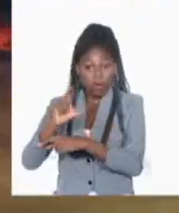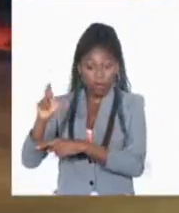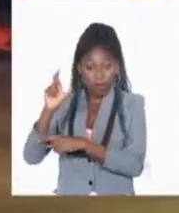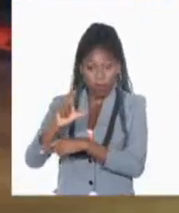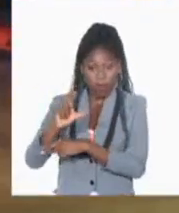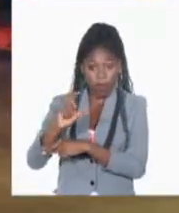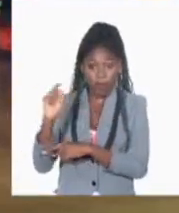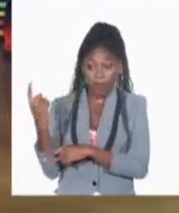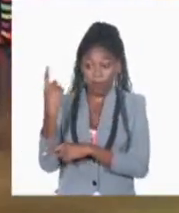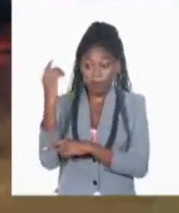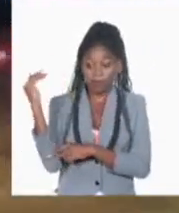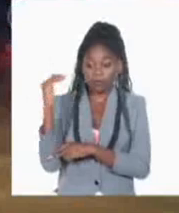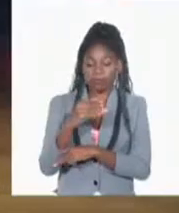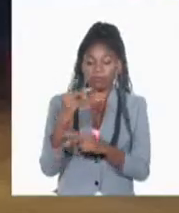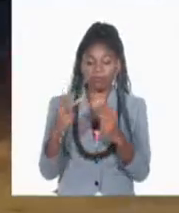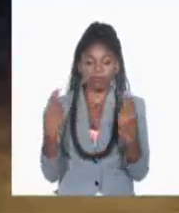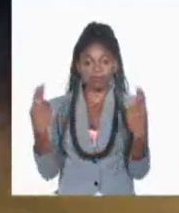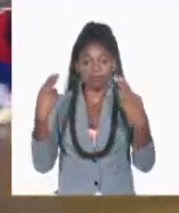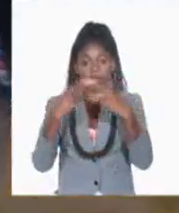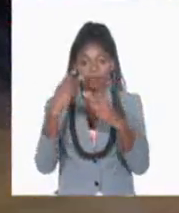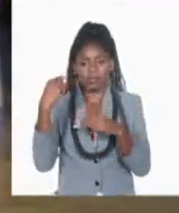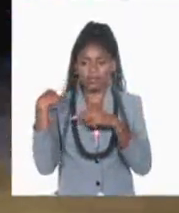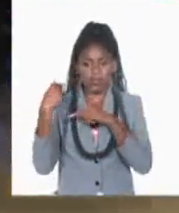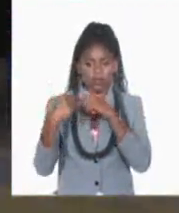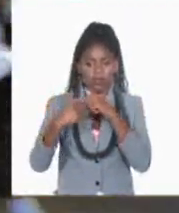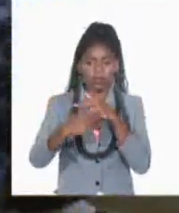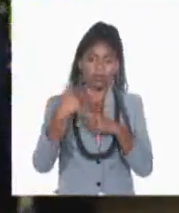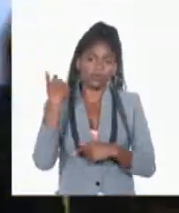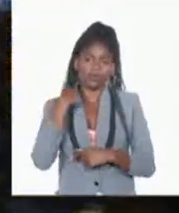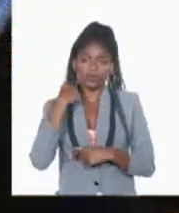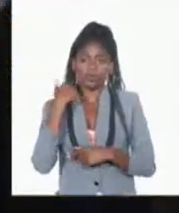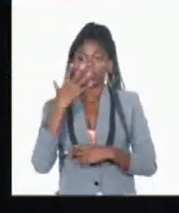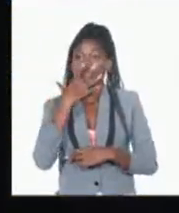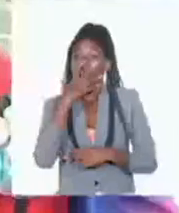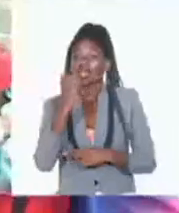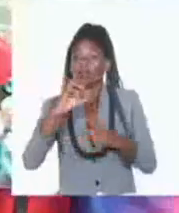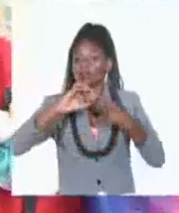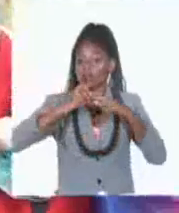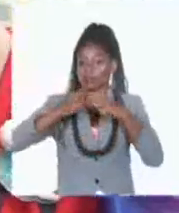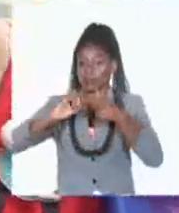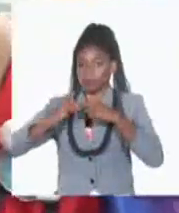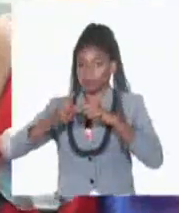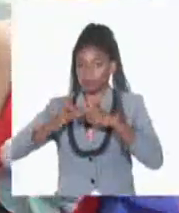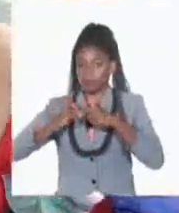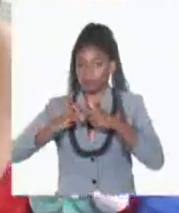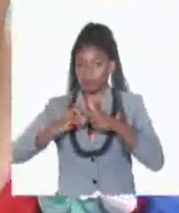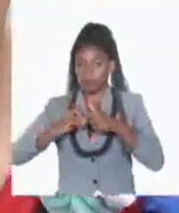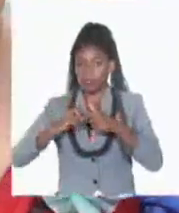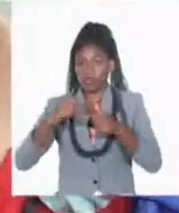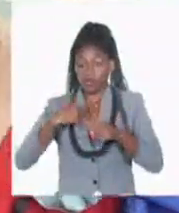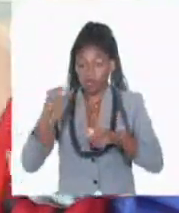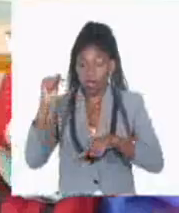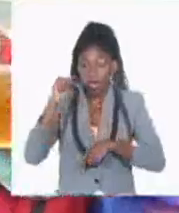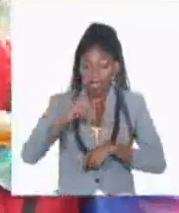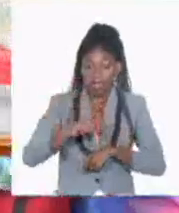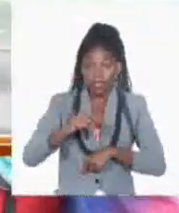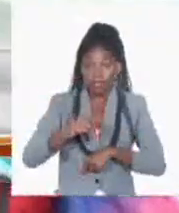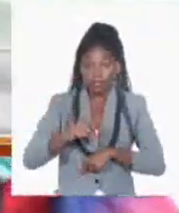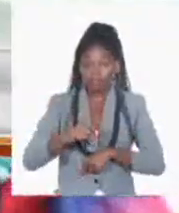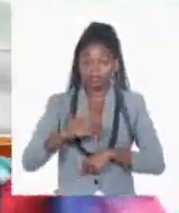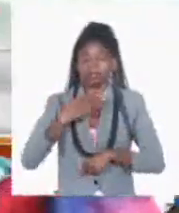vez primera al evento que cada año convoca a los amantes del clown. Y acá sí, la hemos pasado genial,